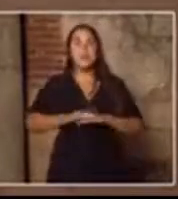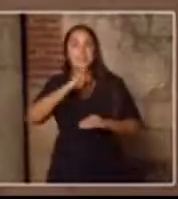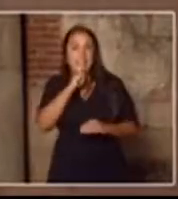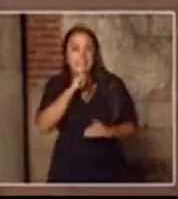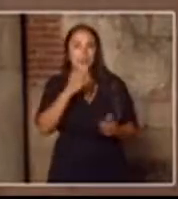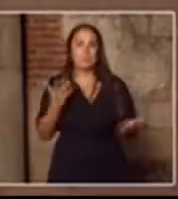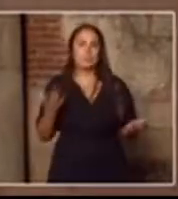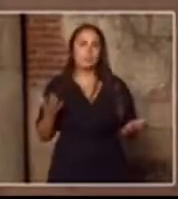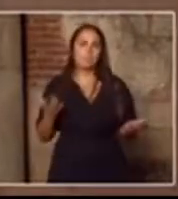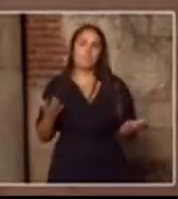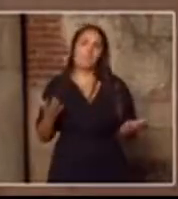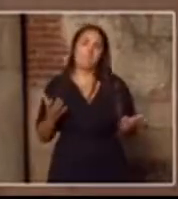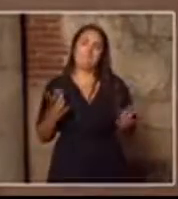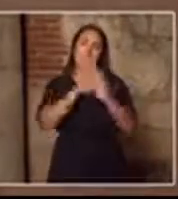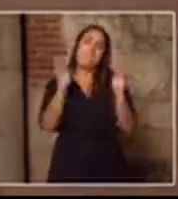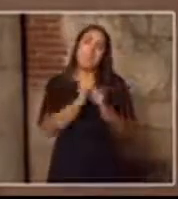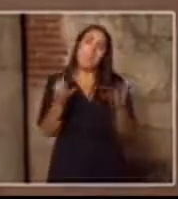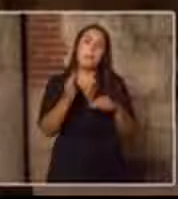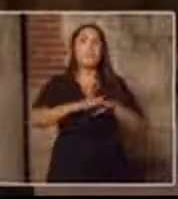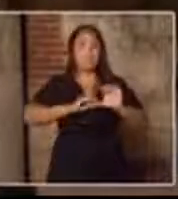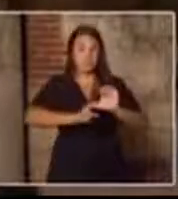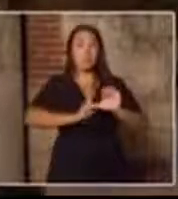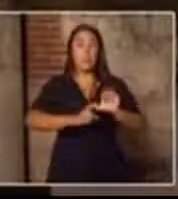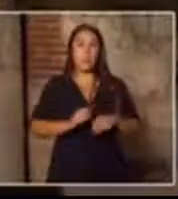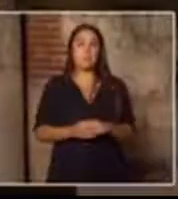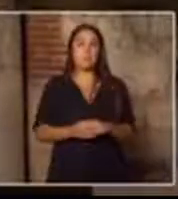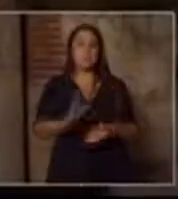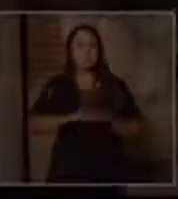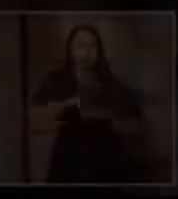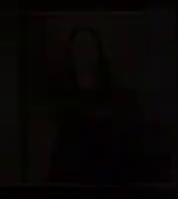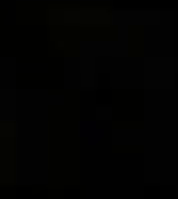nietos, en suma, para Extremadura, para construir más Extremadura.